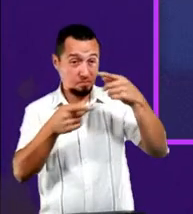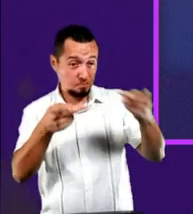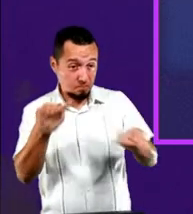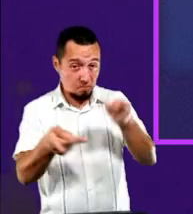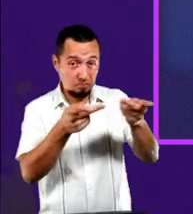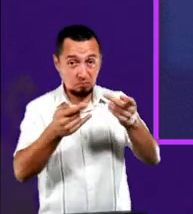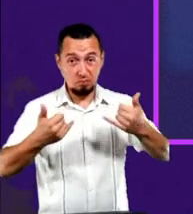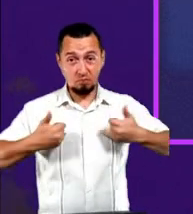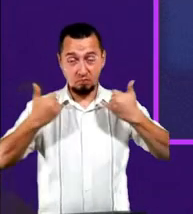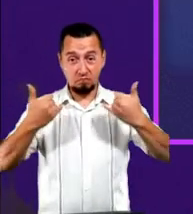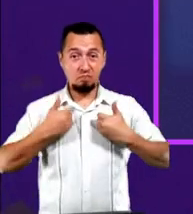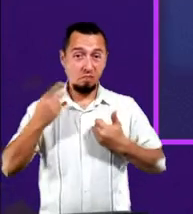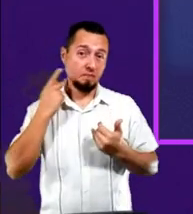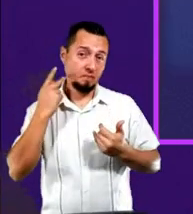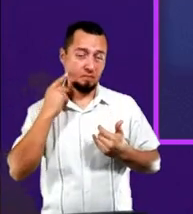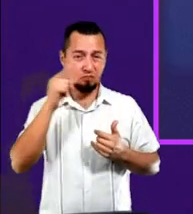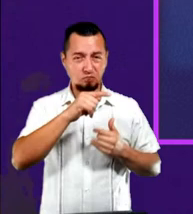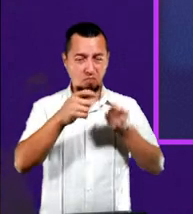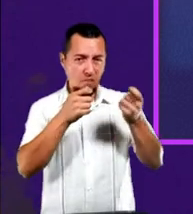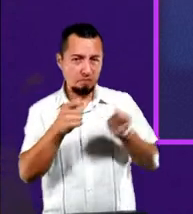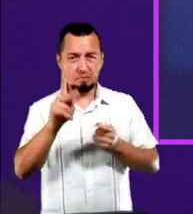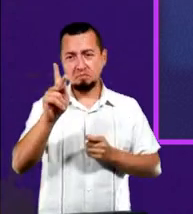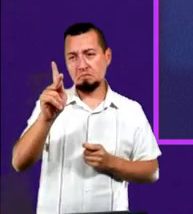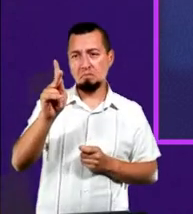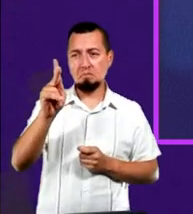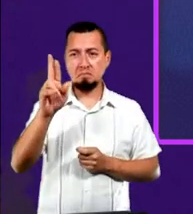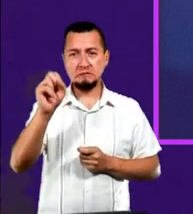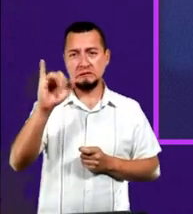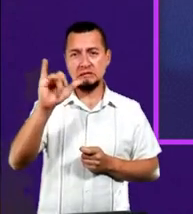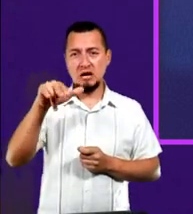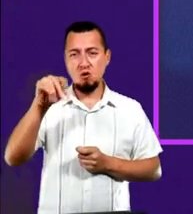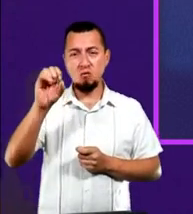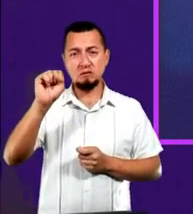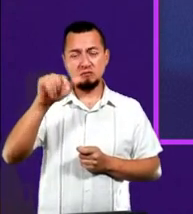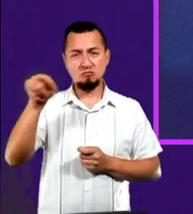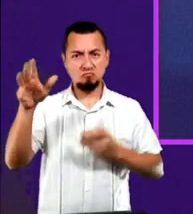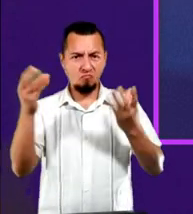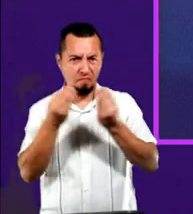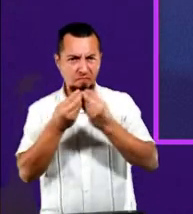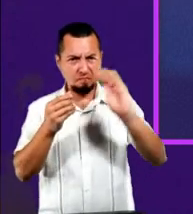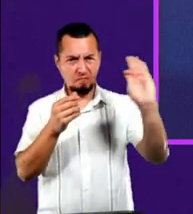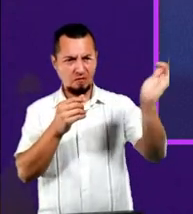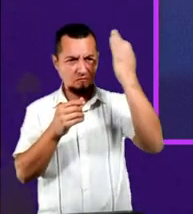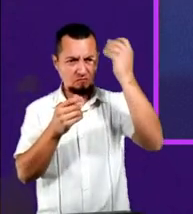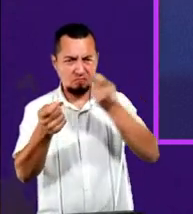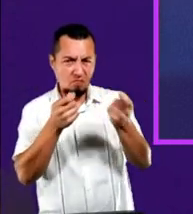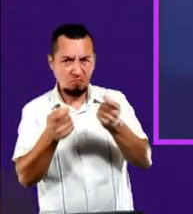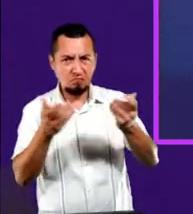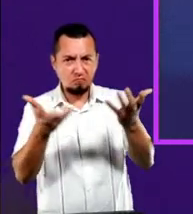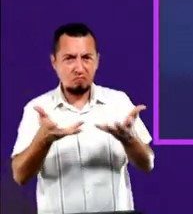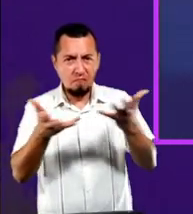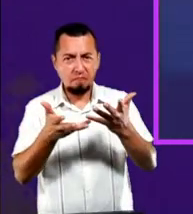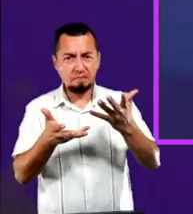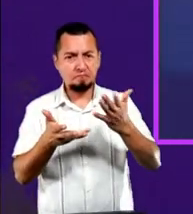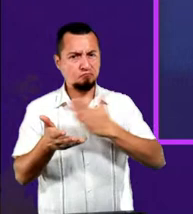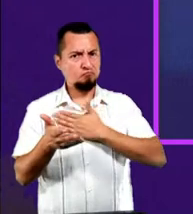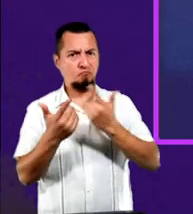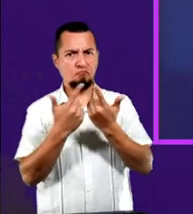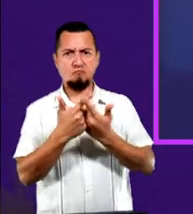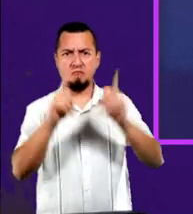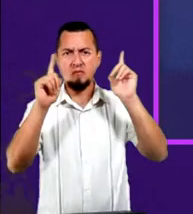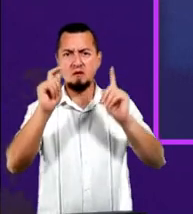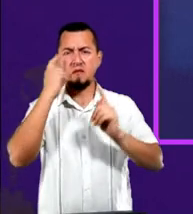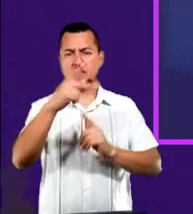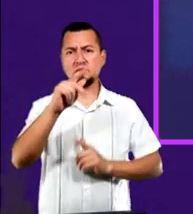en todas las tribunas el federalismo y la creación del Estado Libre y Soberano de Jalisco. Y el 16